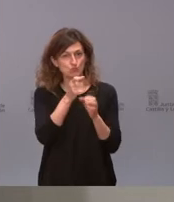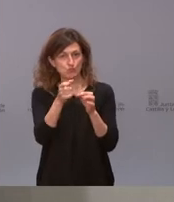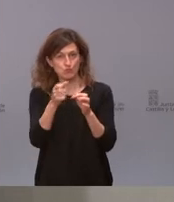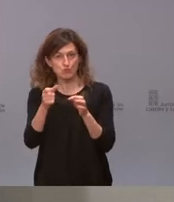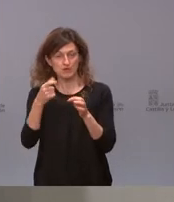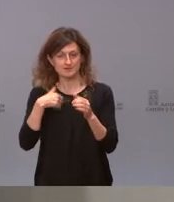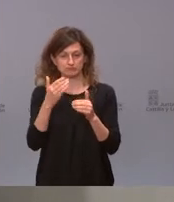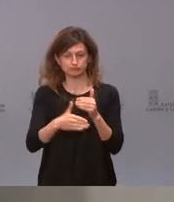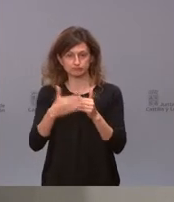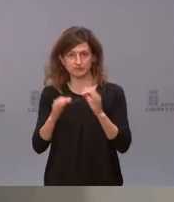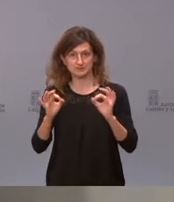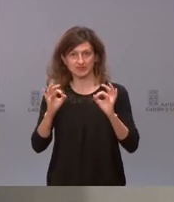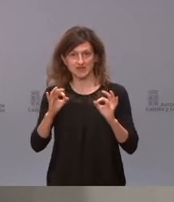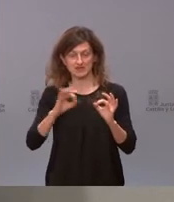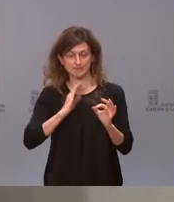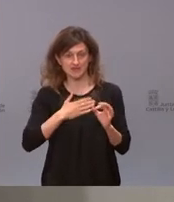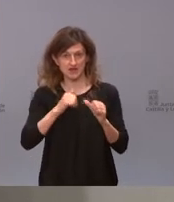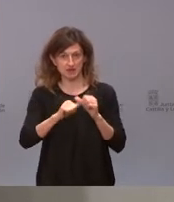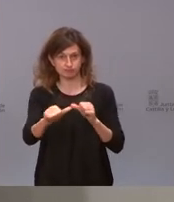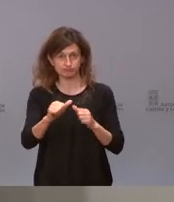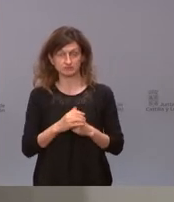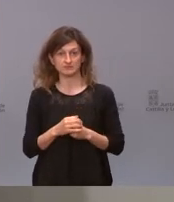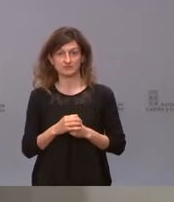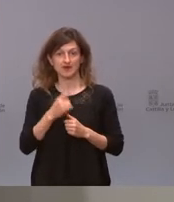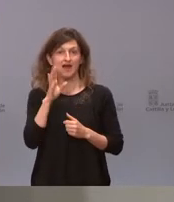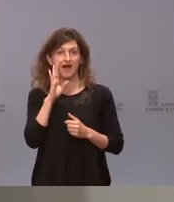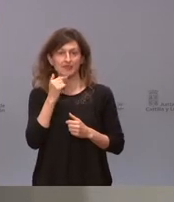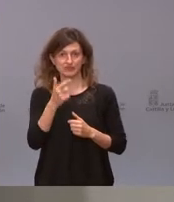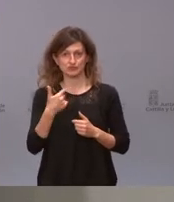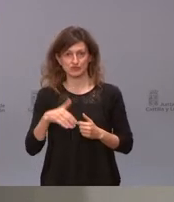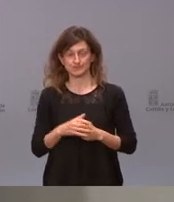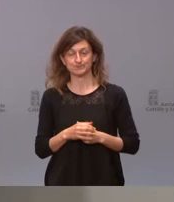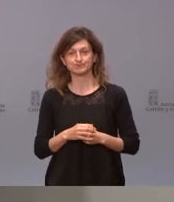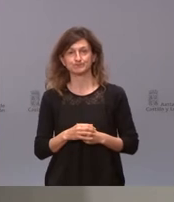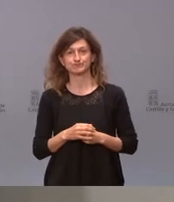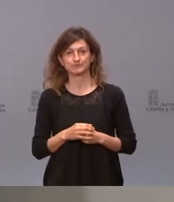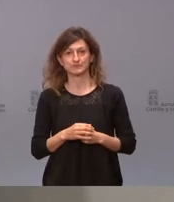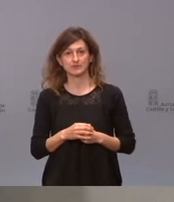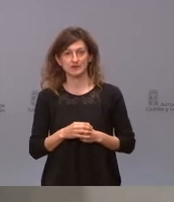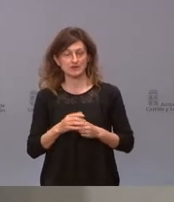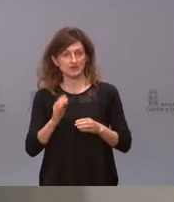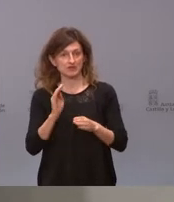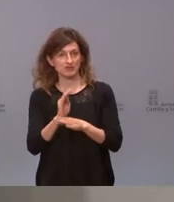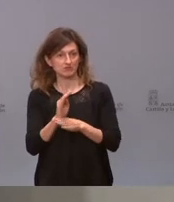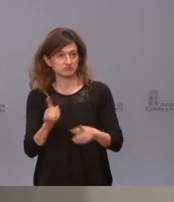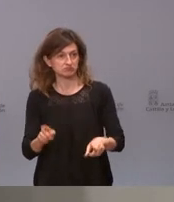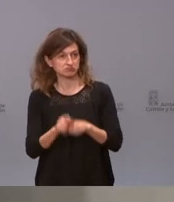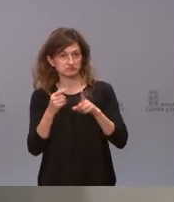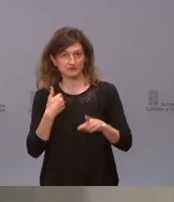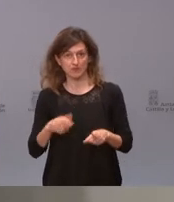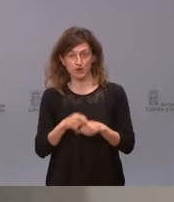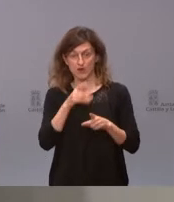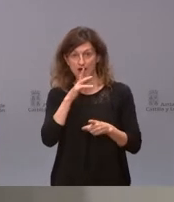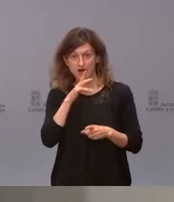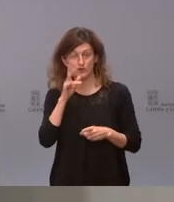con medidas especiales a partir de mañana tal y como he dicho antes no debemos bajar la guardia más ahora más ahora